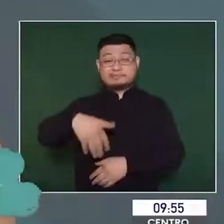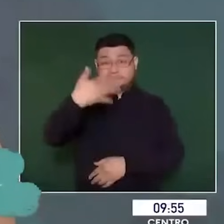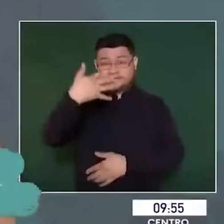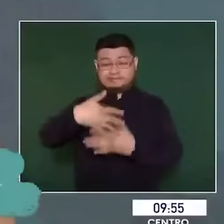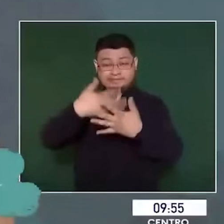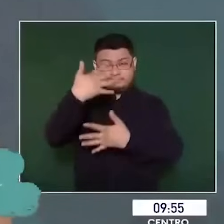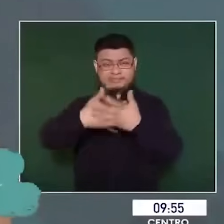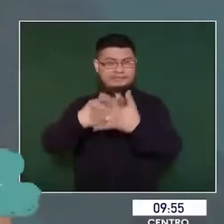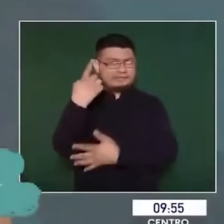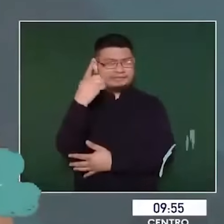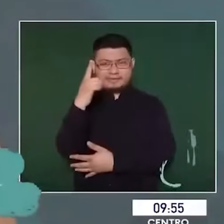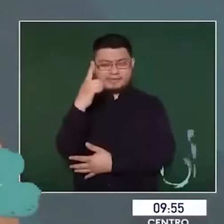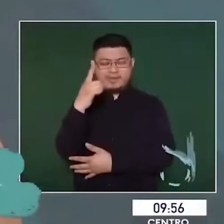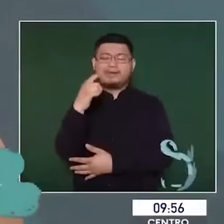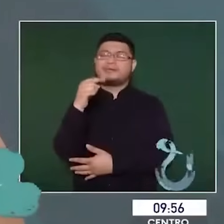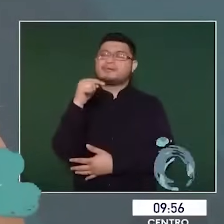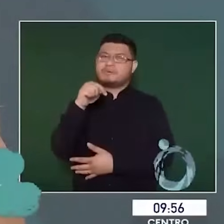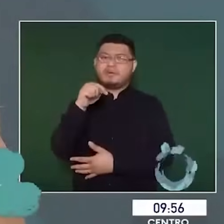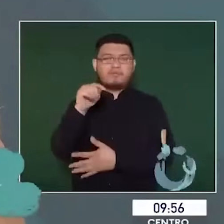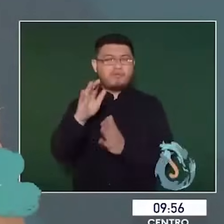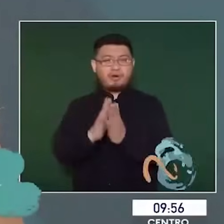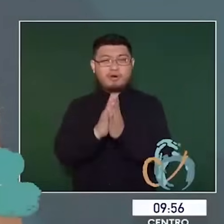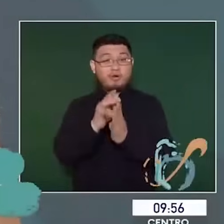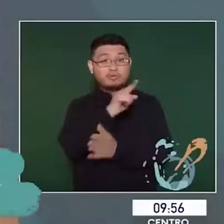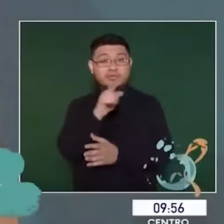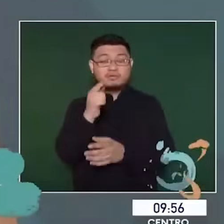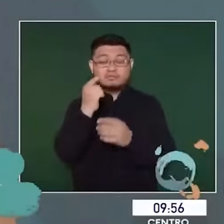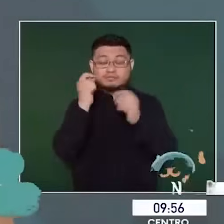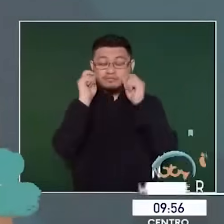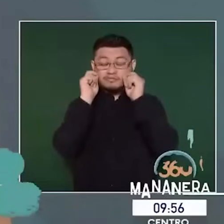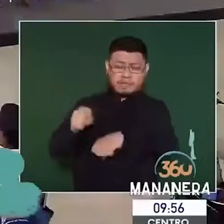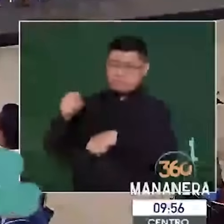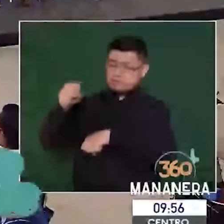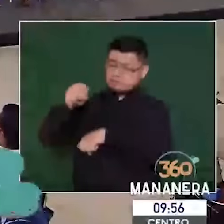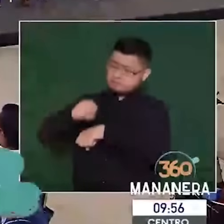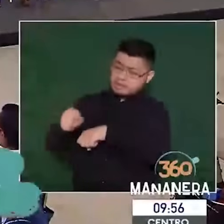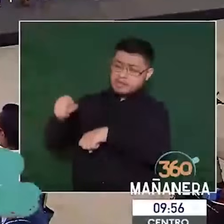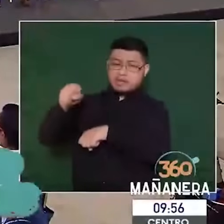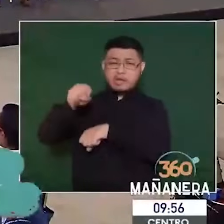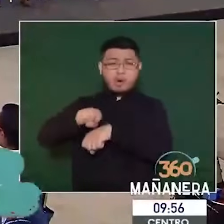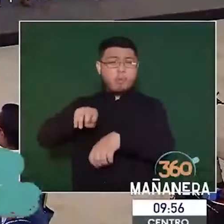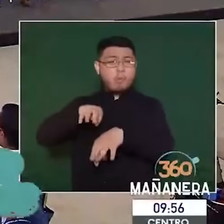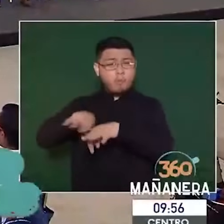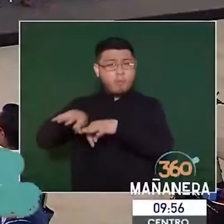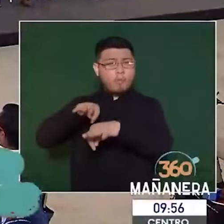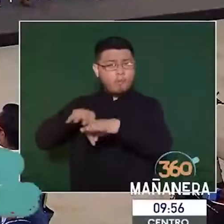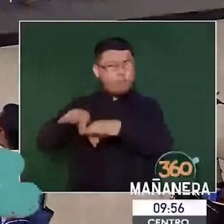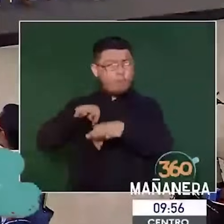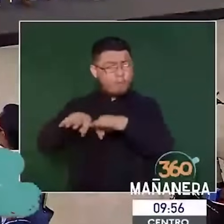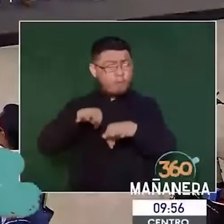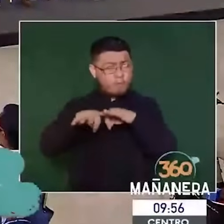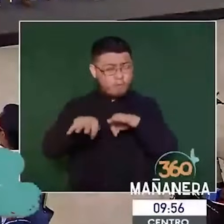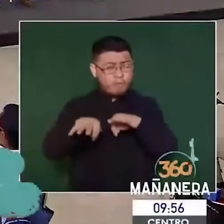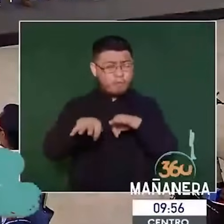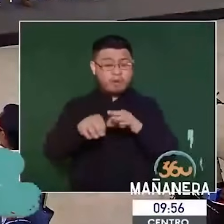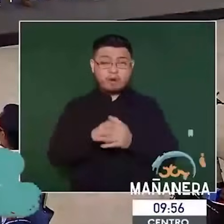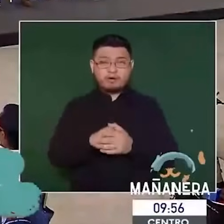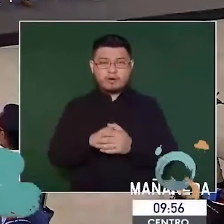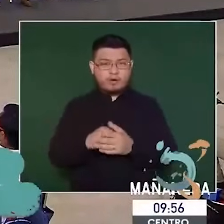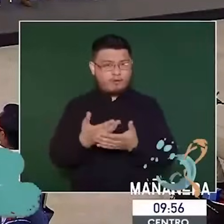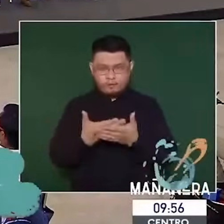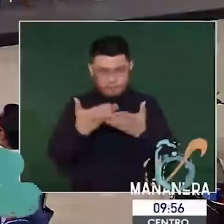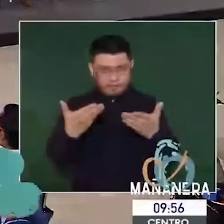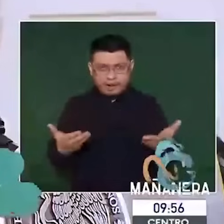hoy: detengan su reloj y guarden esa fecha para siempre. Hoy es el resultado de